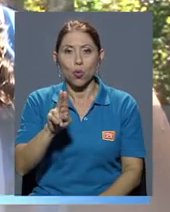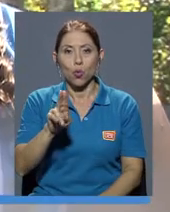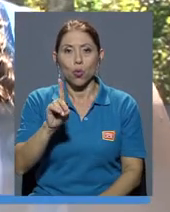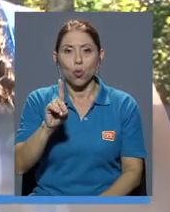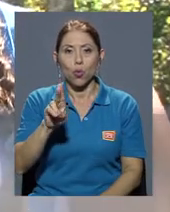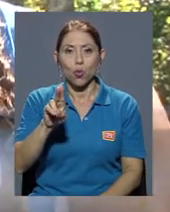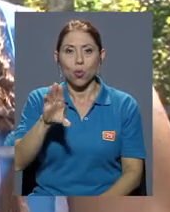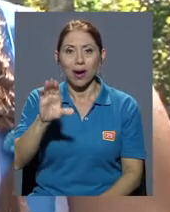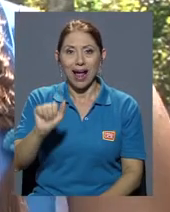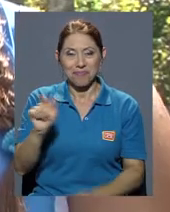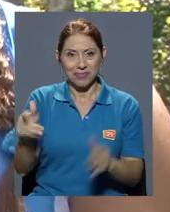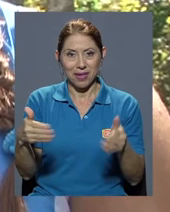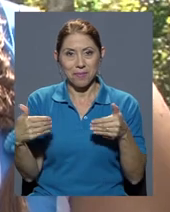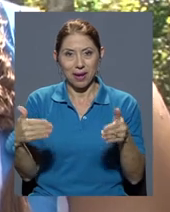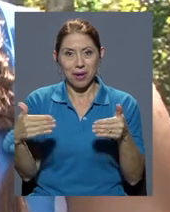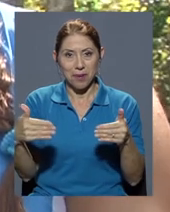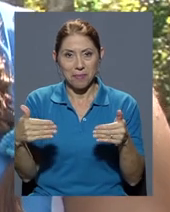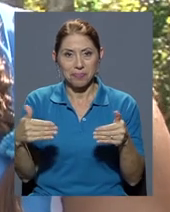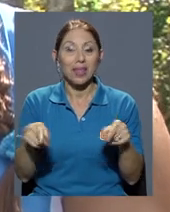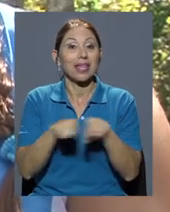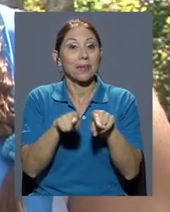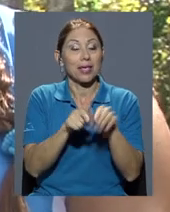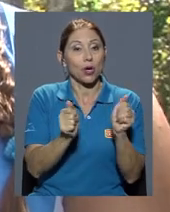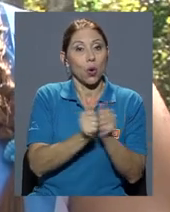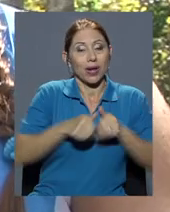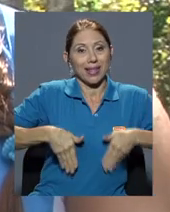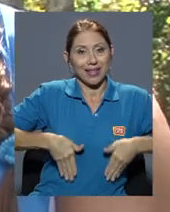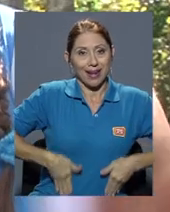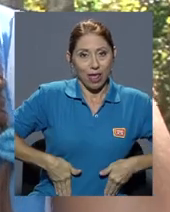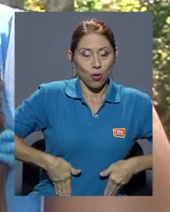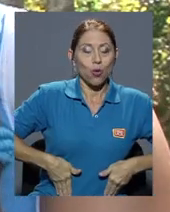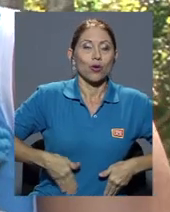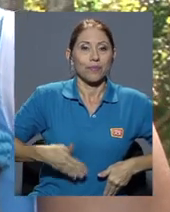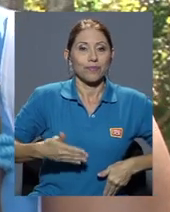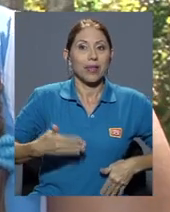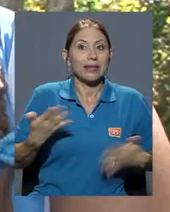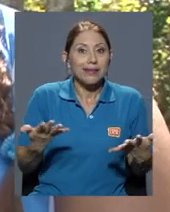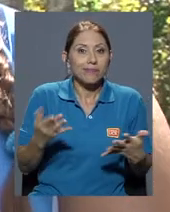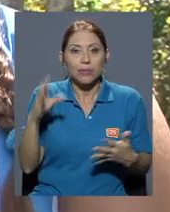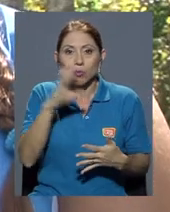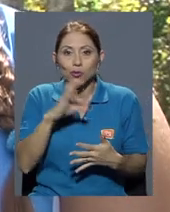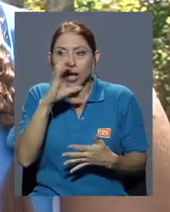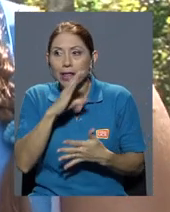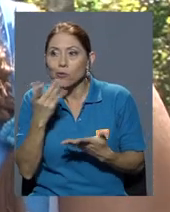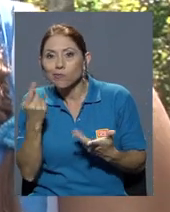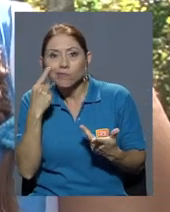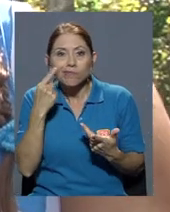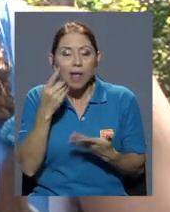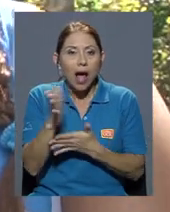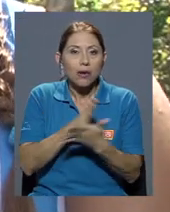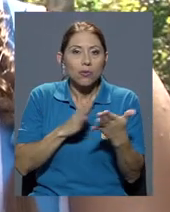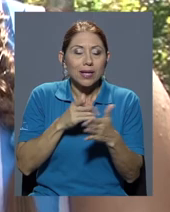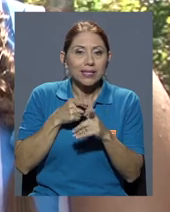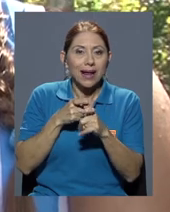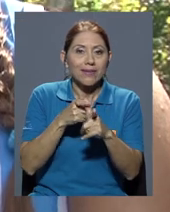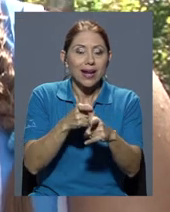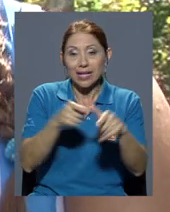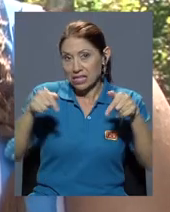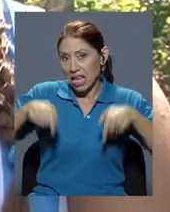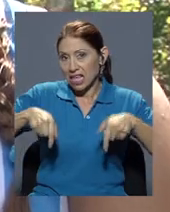en Panamá y después de ahí junto con el entrenador vamos buscando algunas carreras y esta